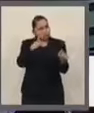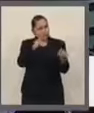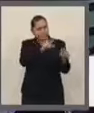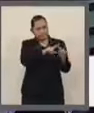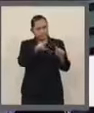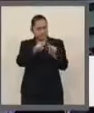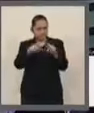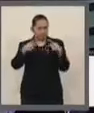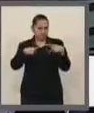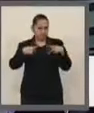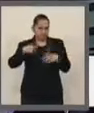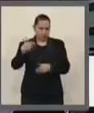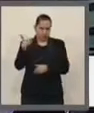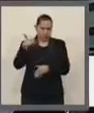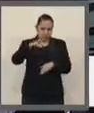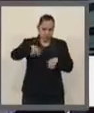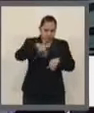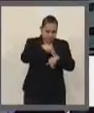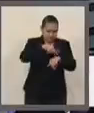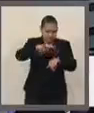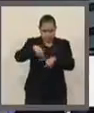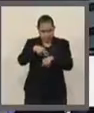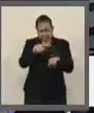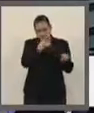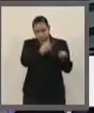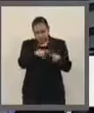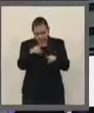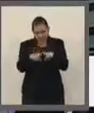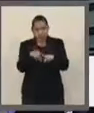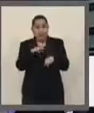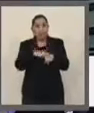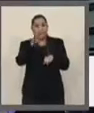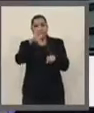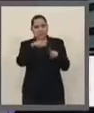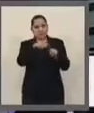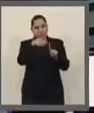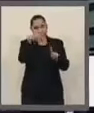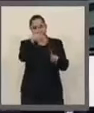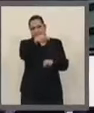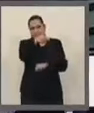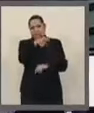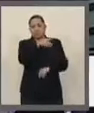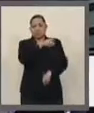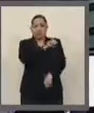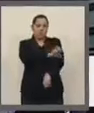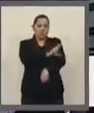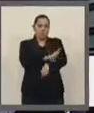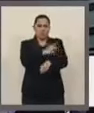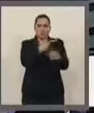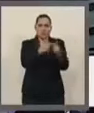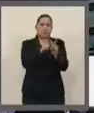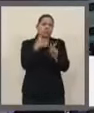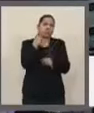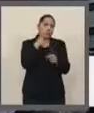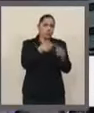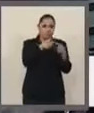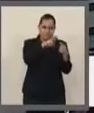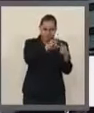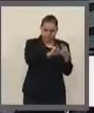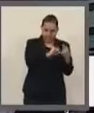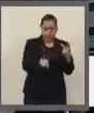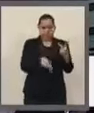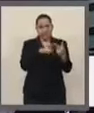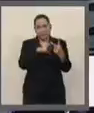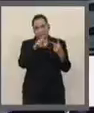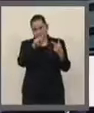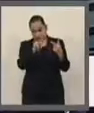han antecedido, particularmente la del líder de la bancada del PRI y la del líder de la bancada de Acción